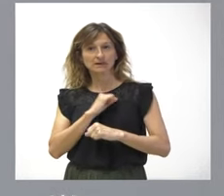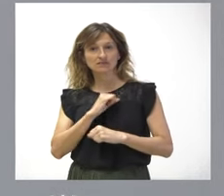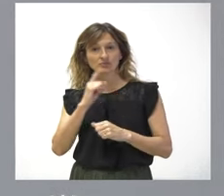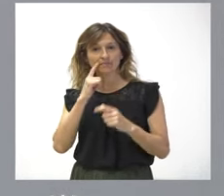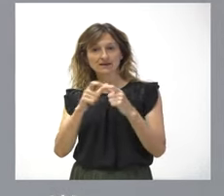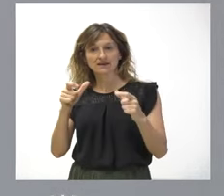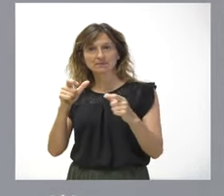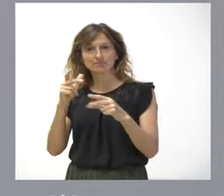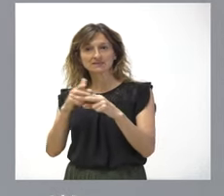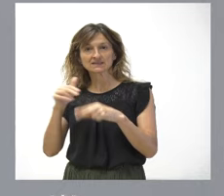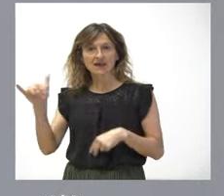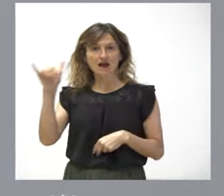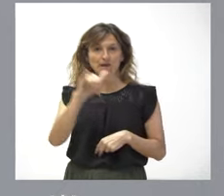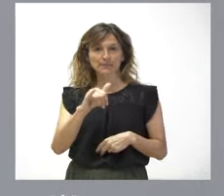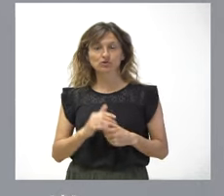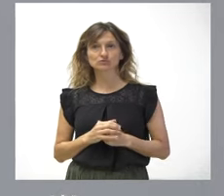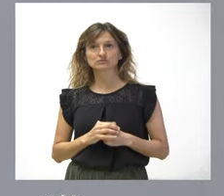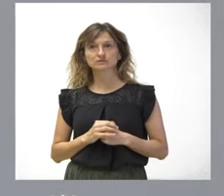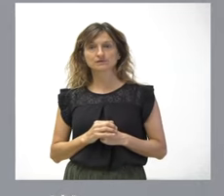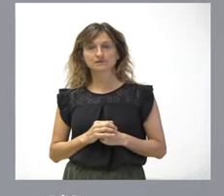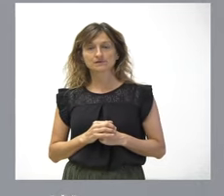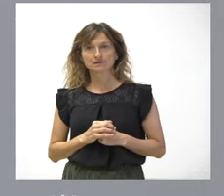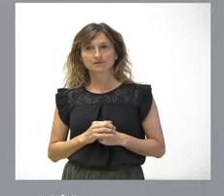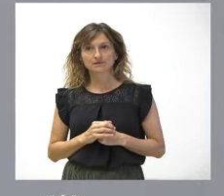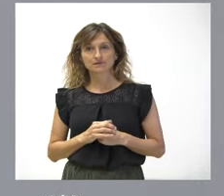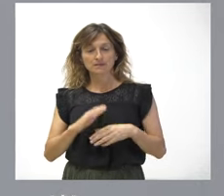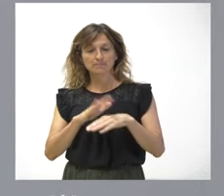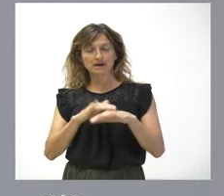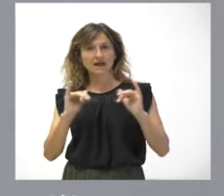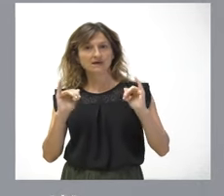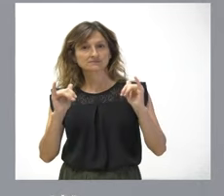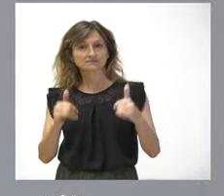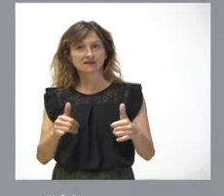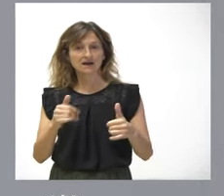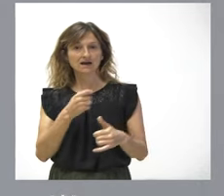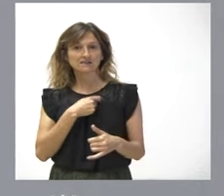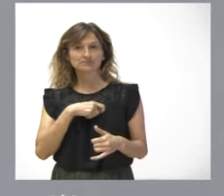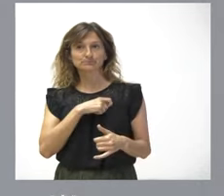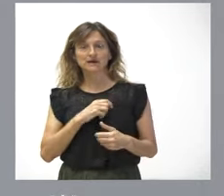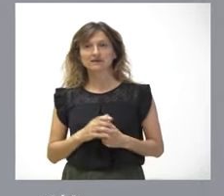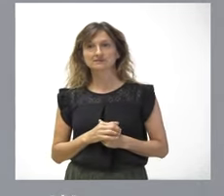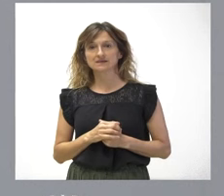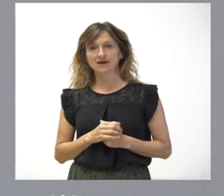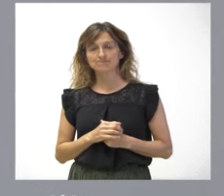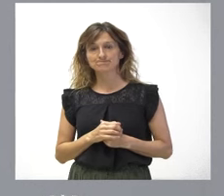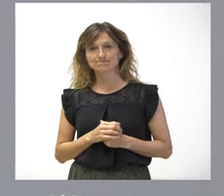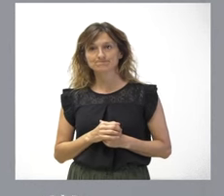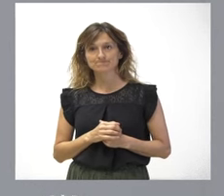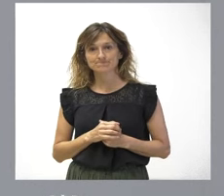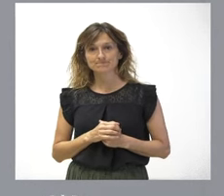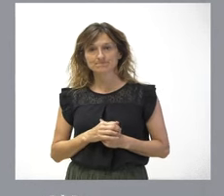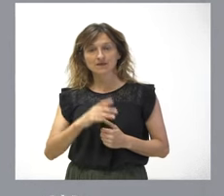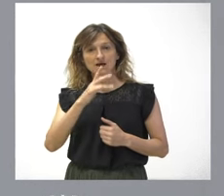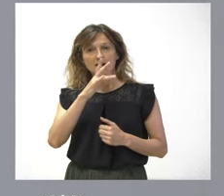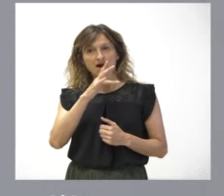billete de avión correspondiente para poder llegar a la Península que en este momento es algo eh que